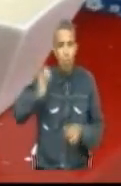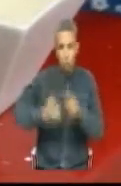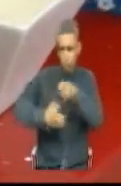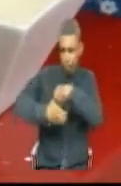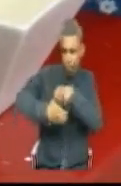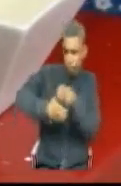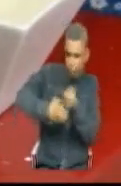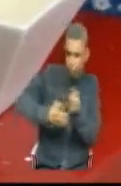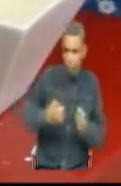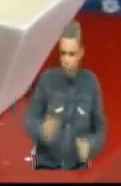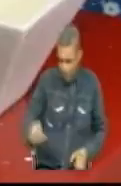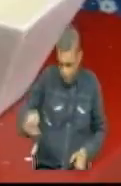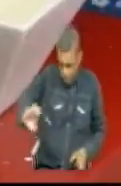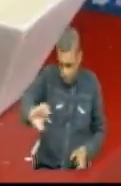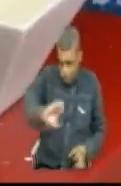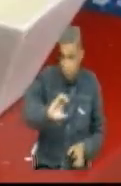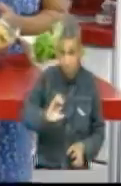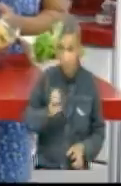delicioso